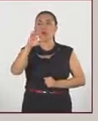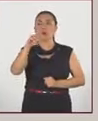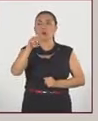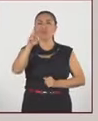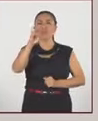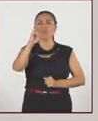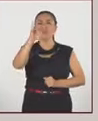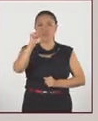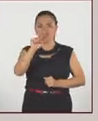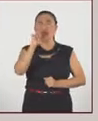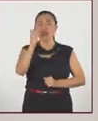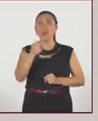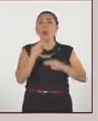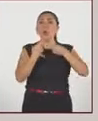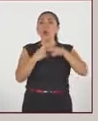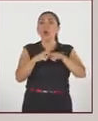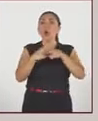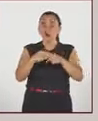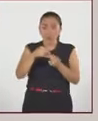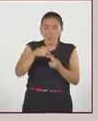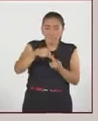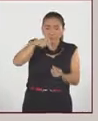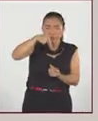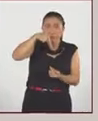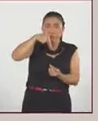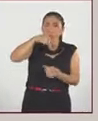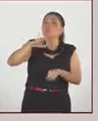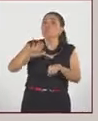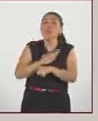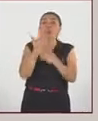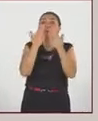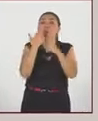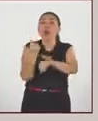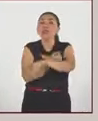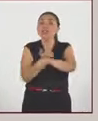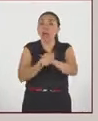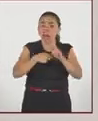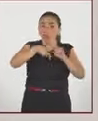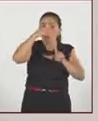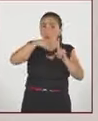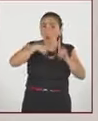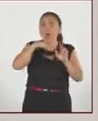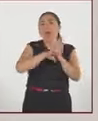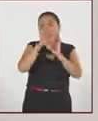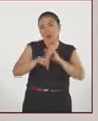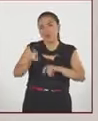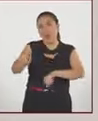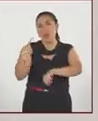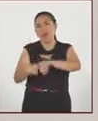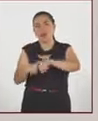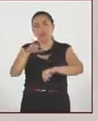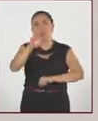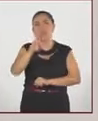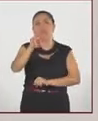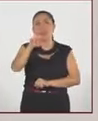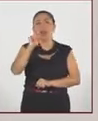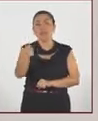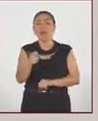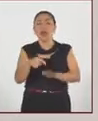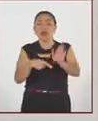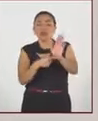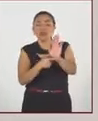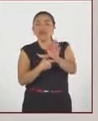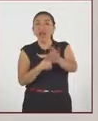se separa por falta de irrigación. Por ejemplo, les puse el caso de la enfermedad de Sever, que es en el talón, en el hueso